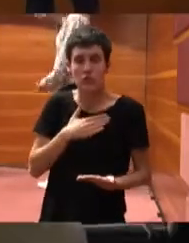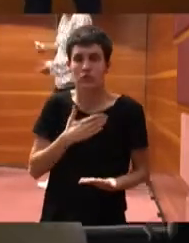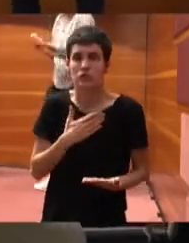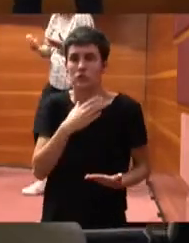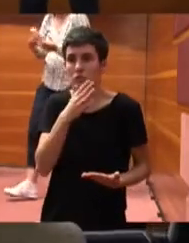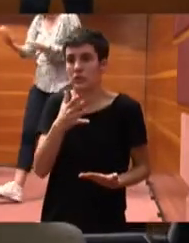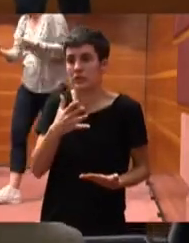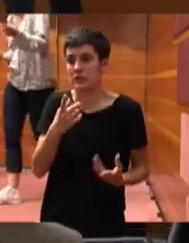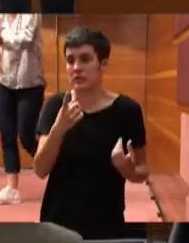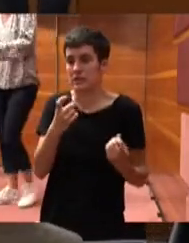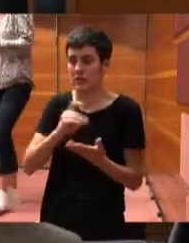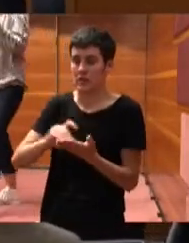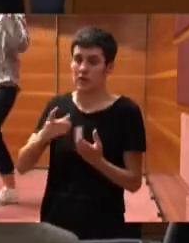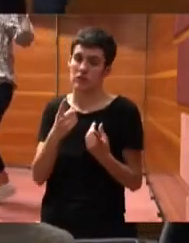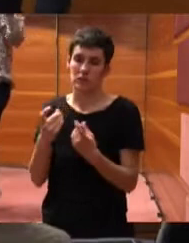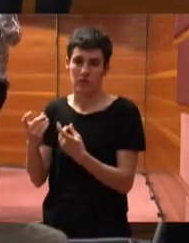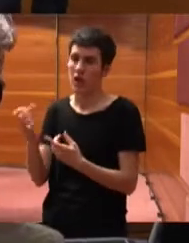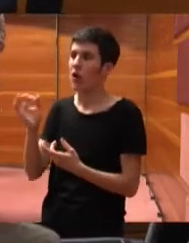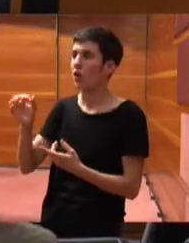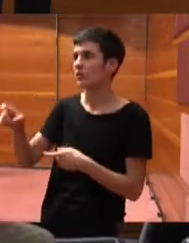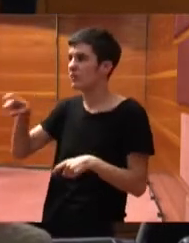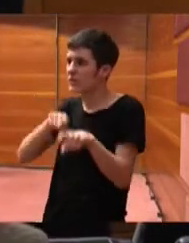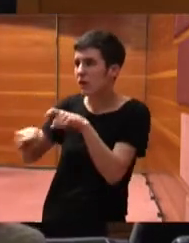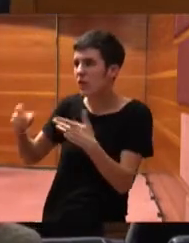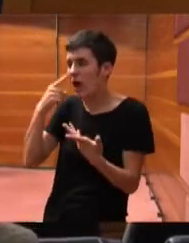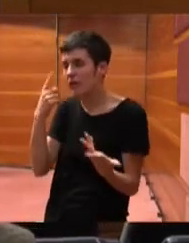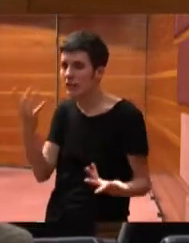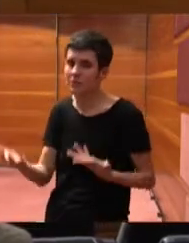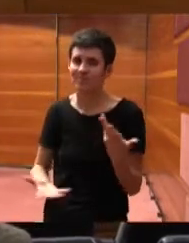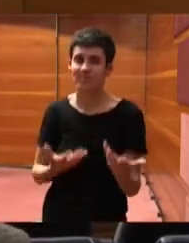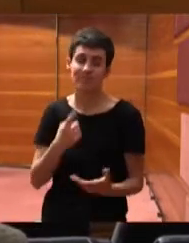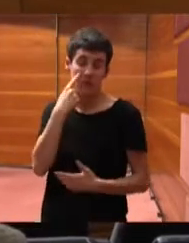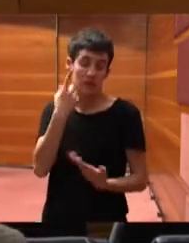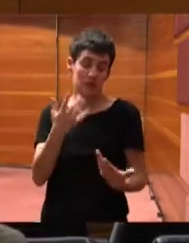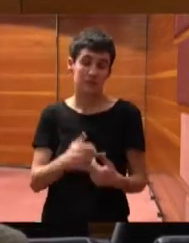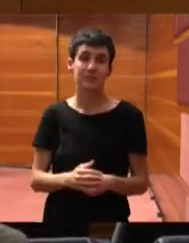y, o negociar con ellos, o no sé a qué llegaremos.